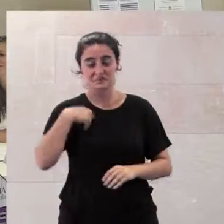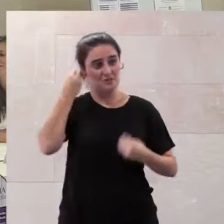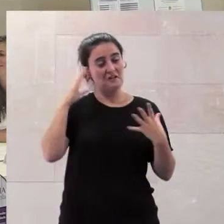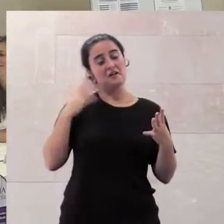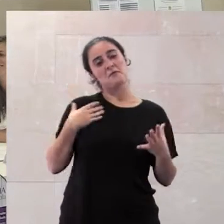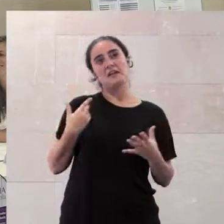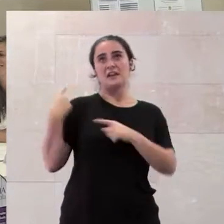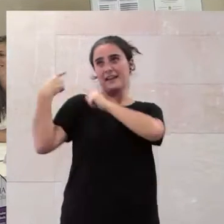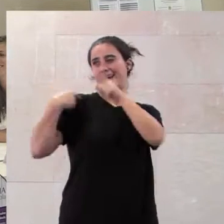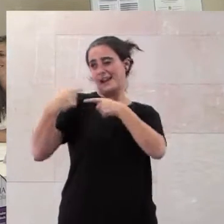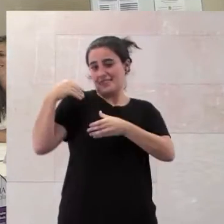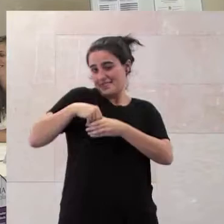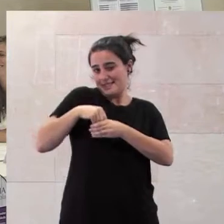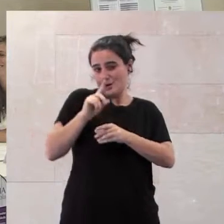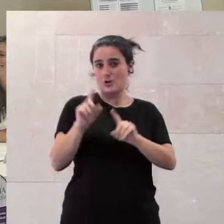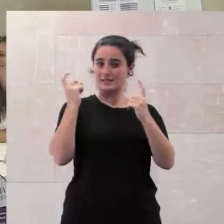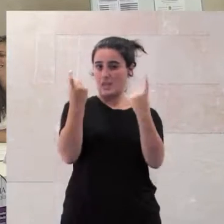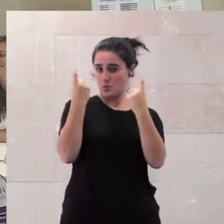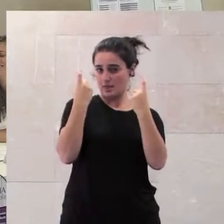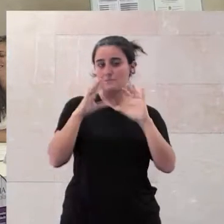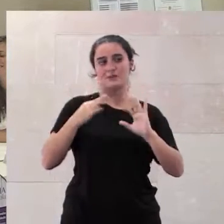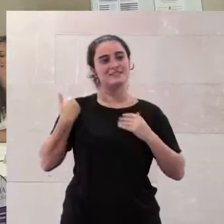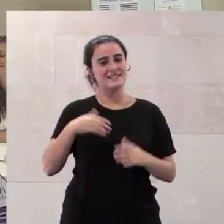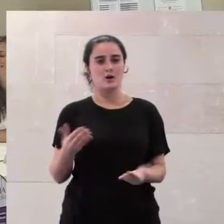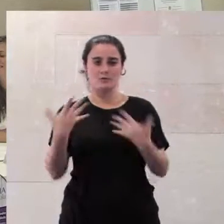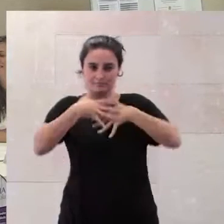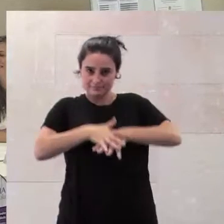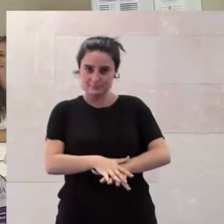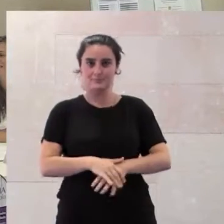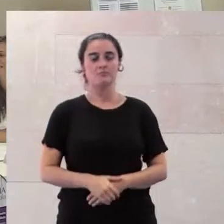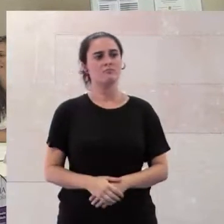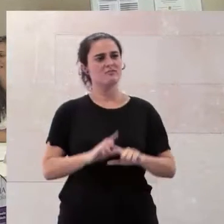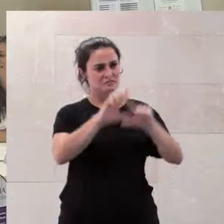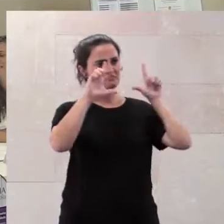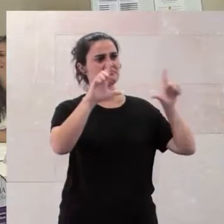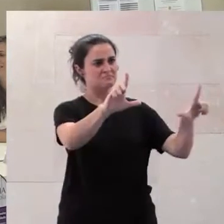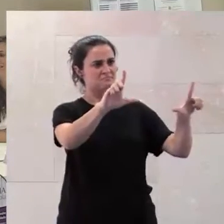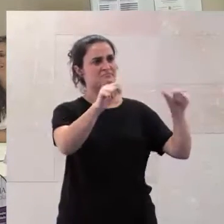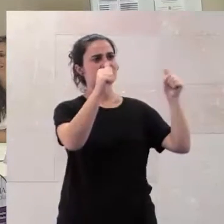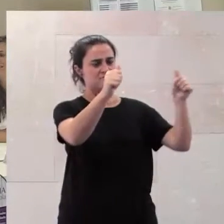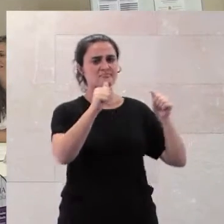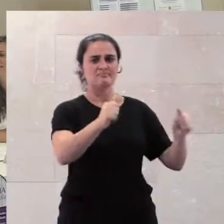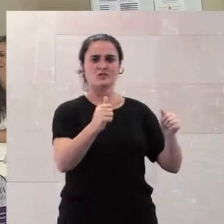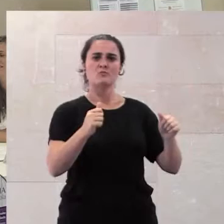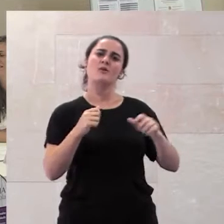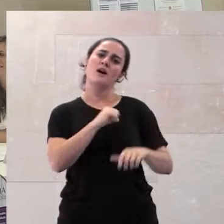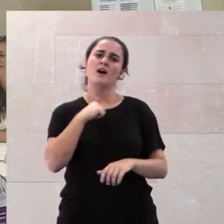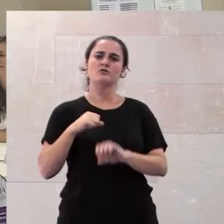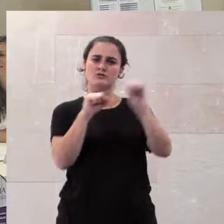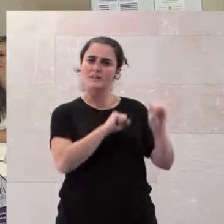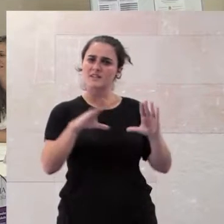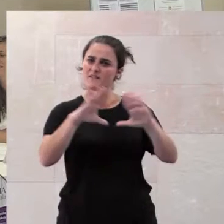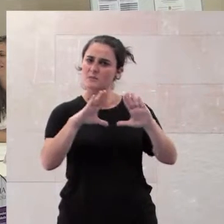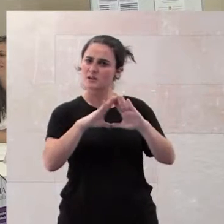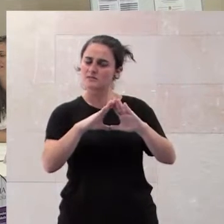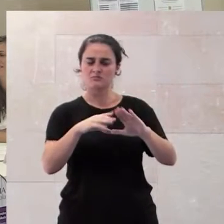genes, porque sabemos que no es tema de genes, es más educacional, pero ya estaba ahí, ¿no? Y al ver autodefensa feminista me llamó la atención, fuimos unas cuantas amigas y bueno,